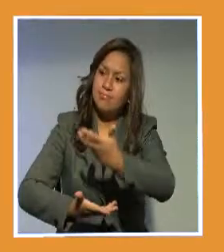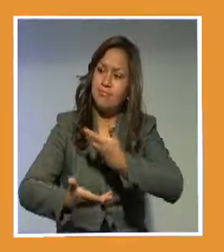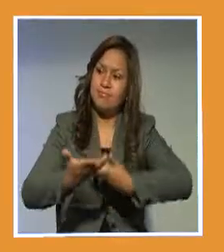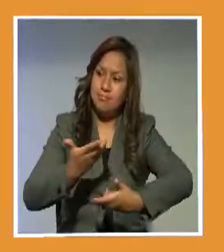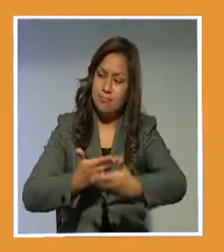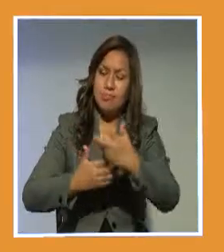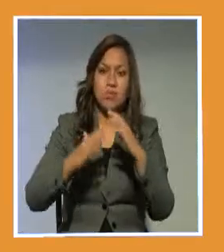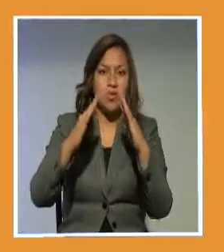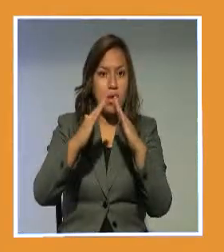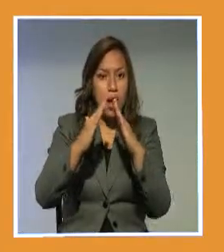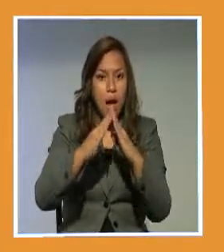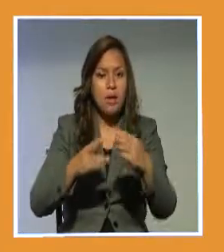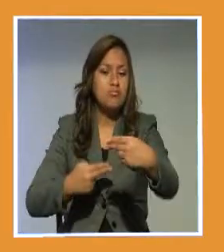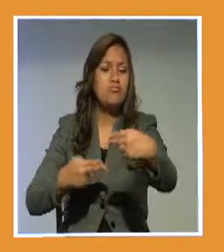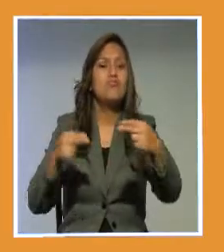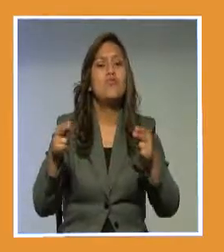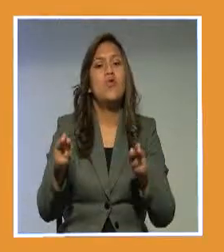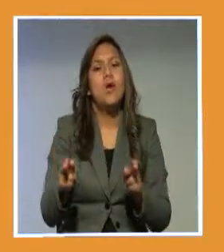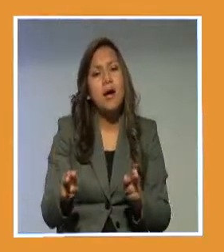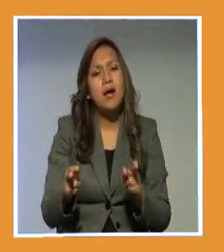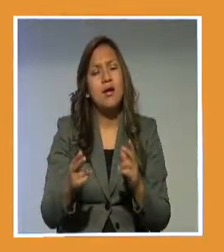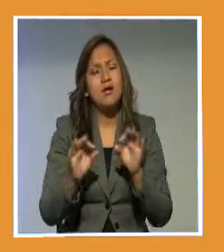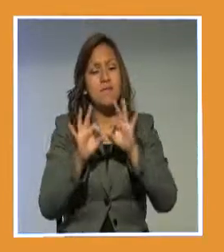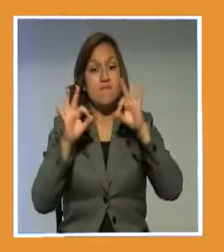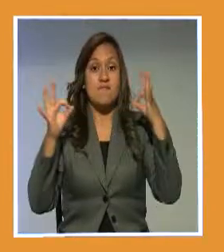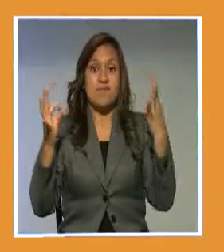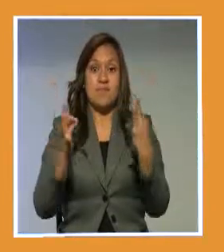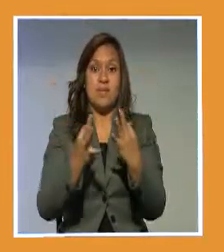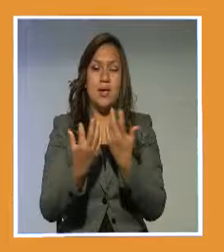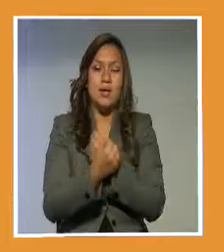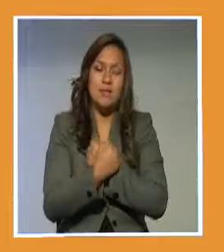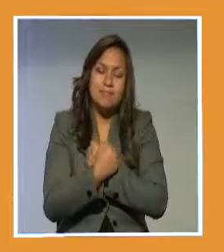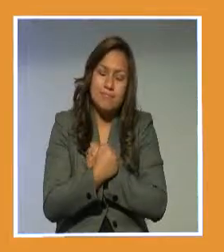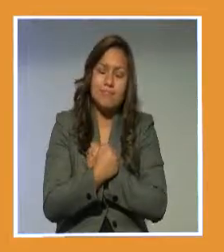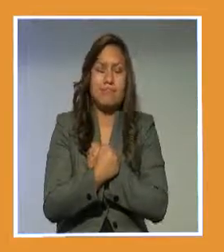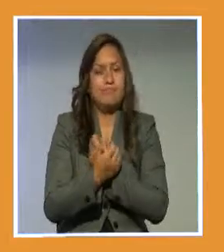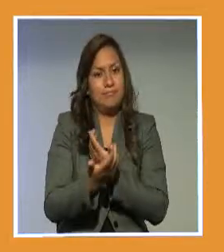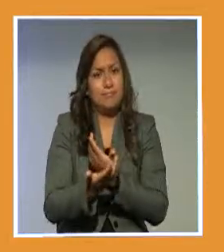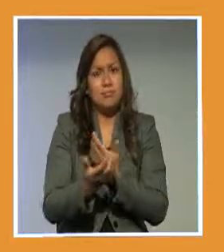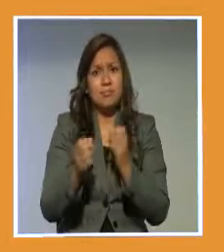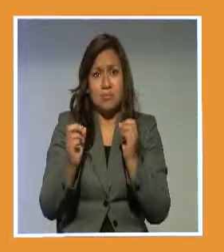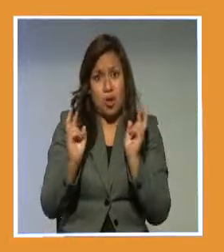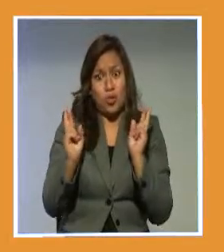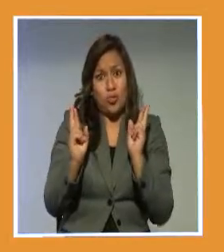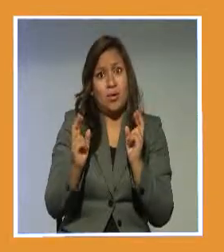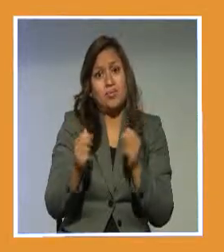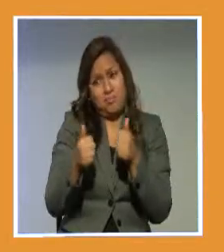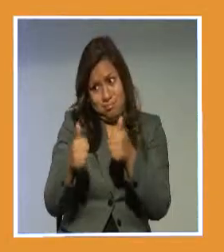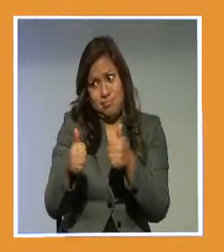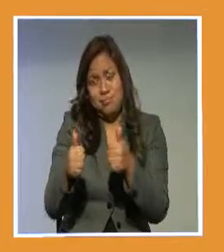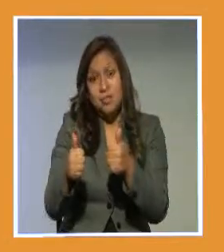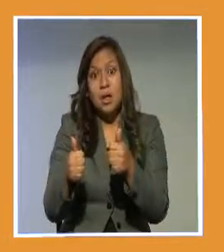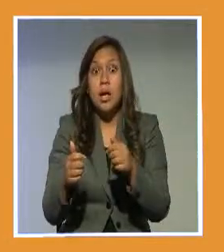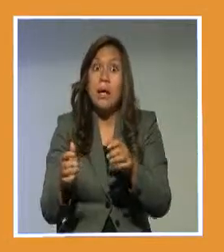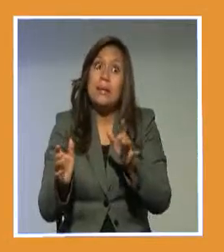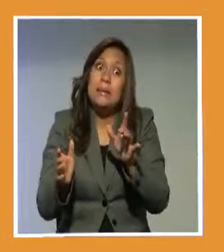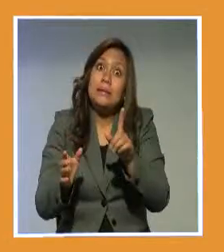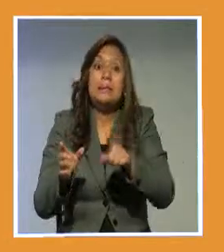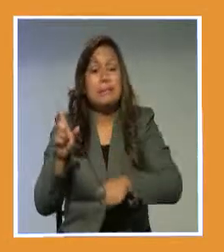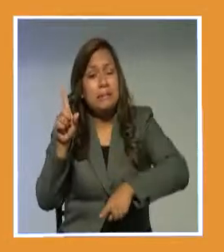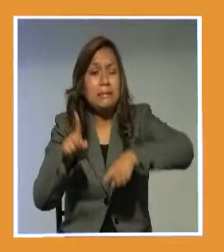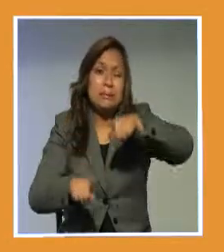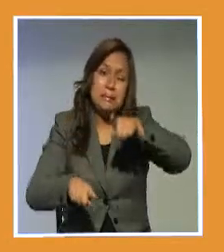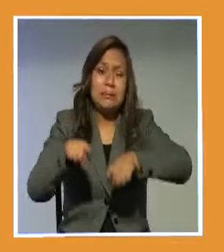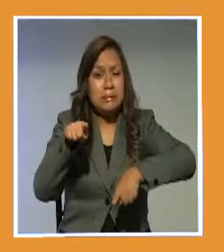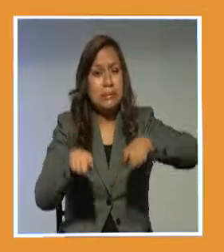un hogar, una familia. Pero, sin embargo, hay veces que no funciona. Y cuando no funciona, hay la